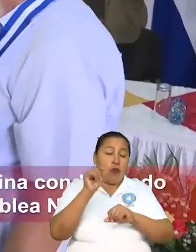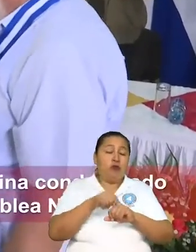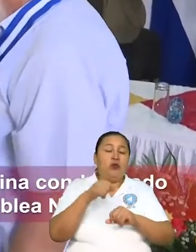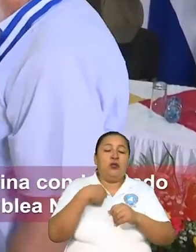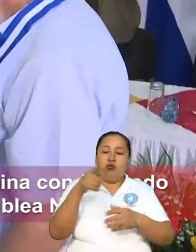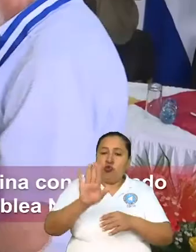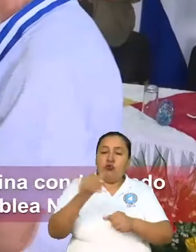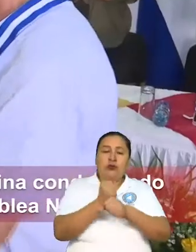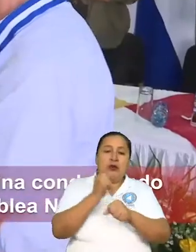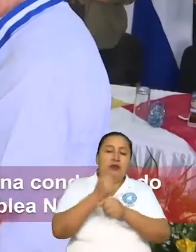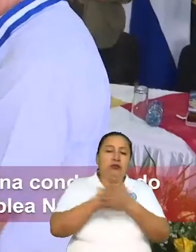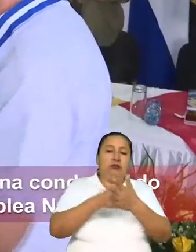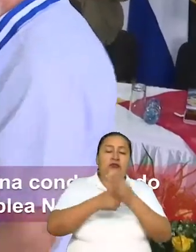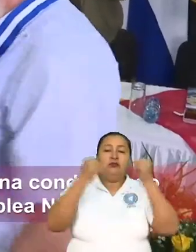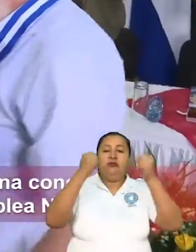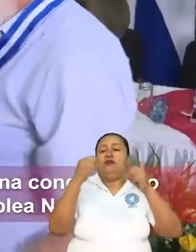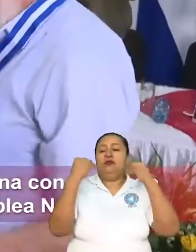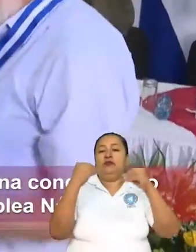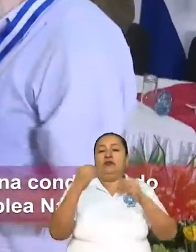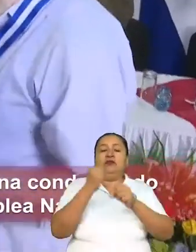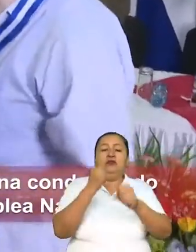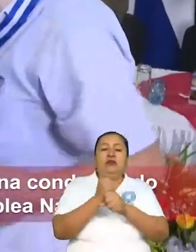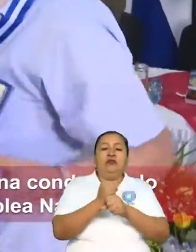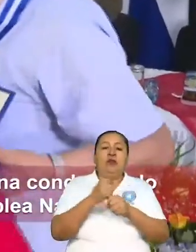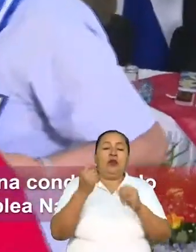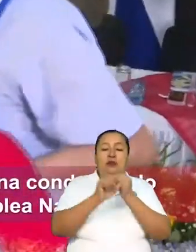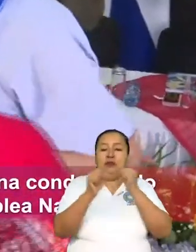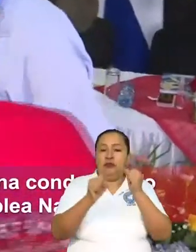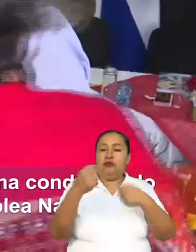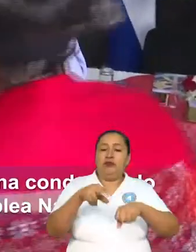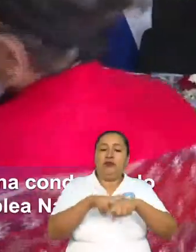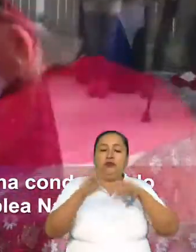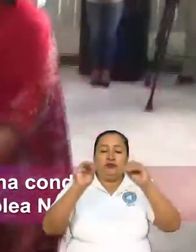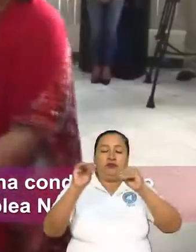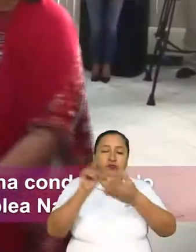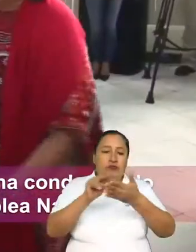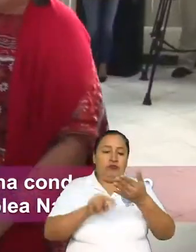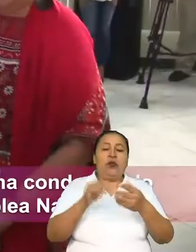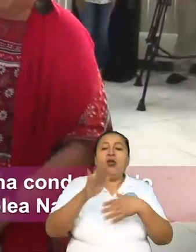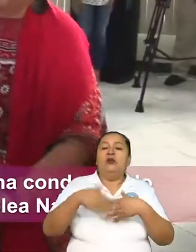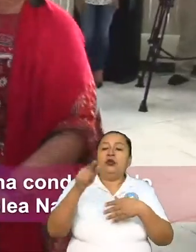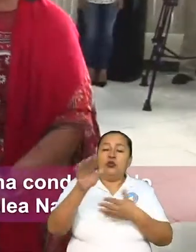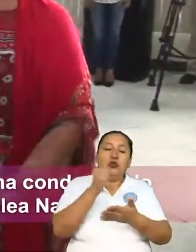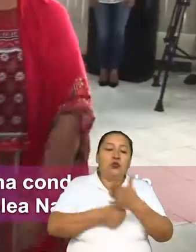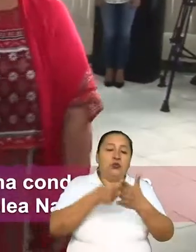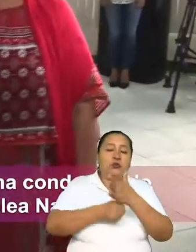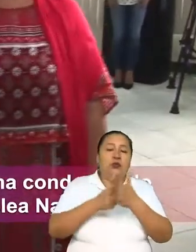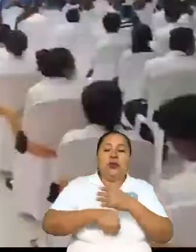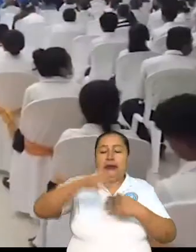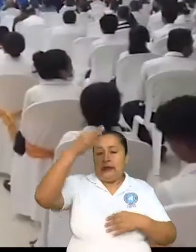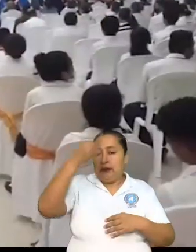destacada labor en el triunfo de victorias educativas, entre ellas la Gran Cruzada Nacional de Alfabetización, y por su lucha en pro de la